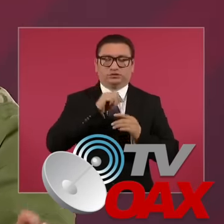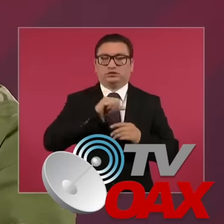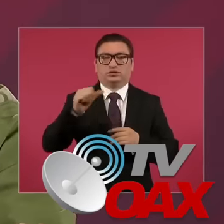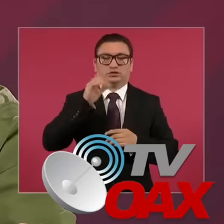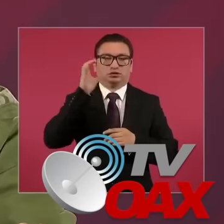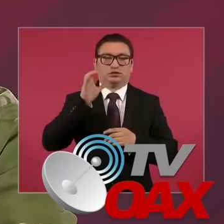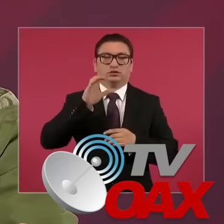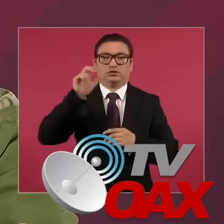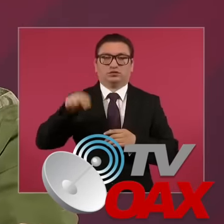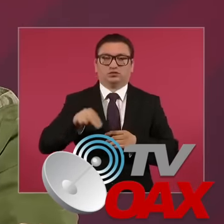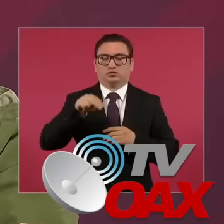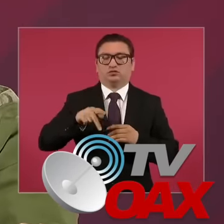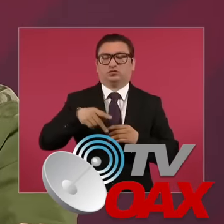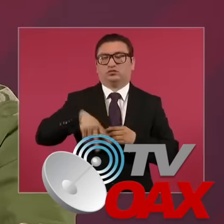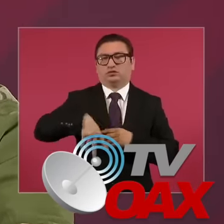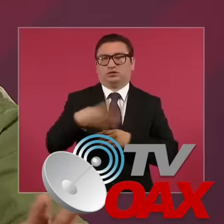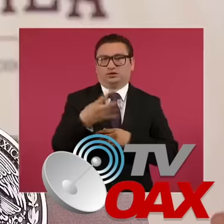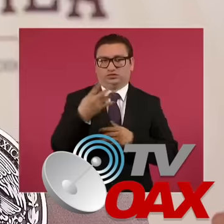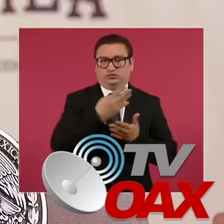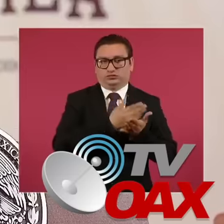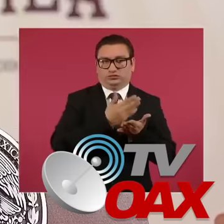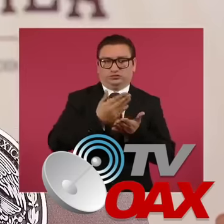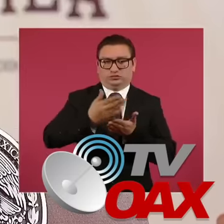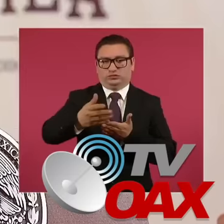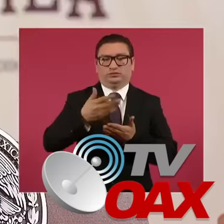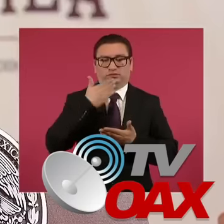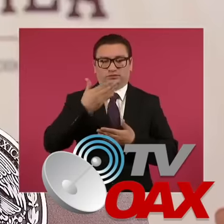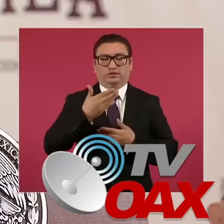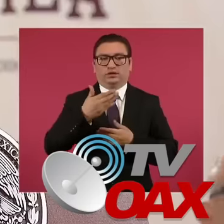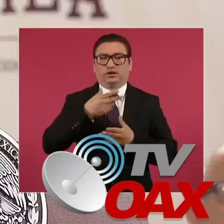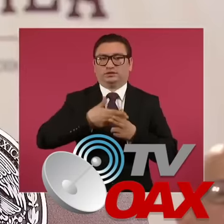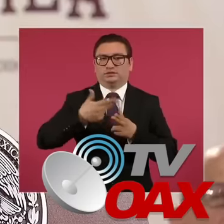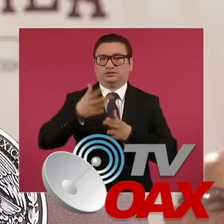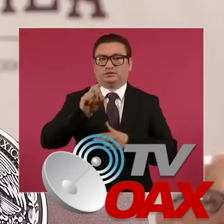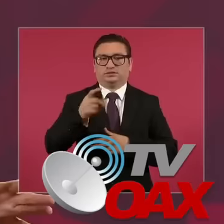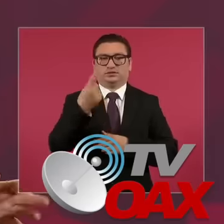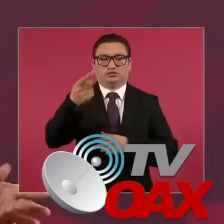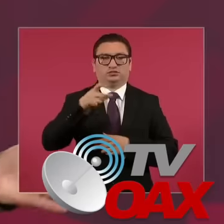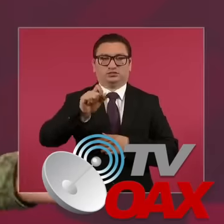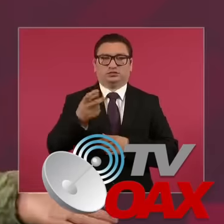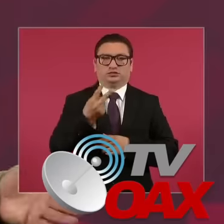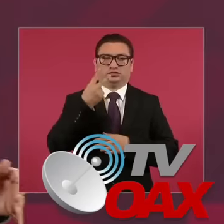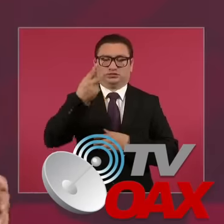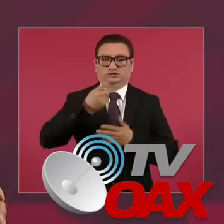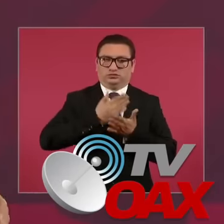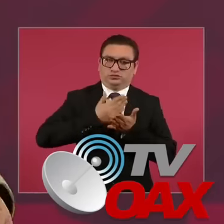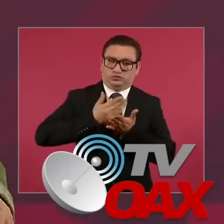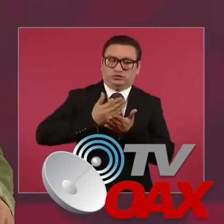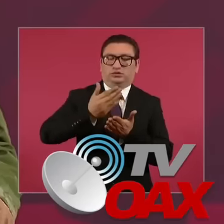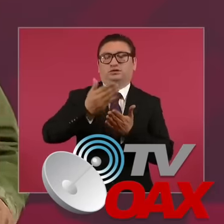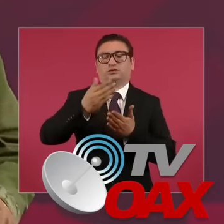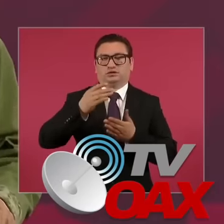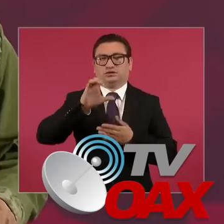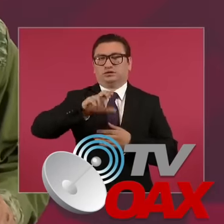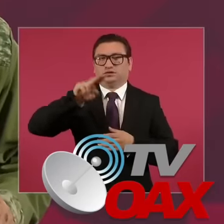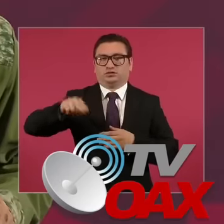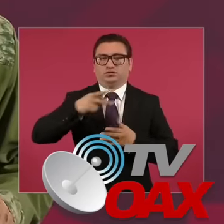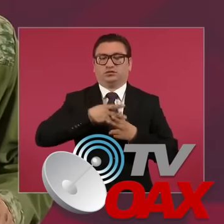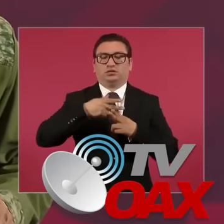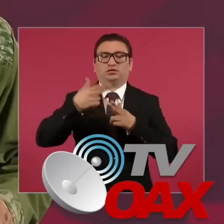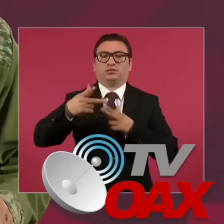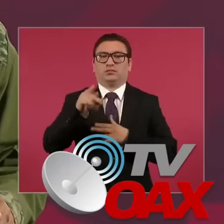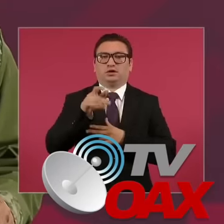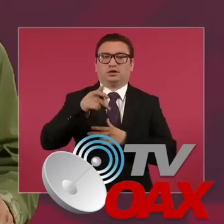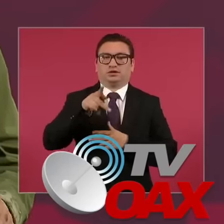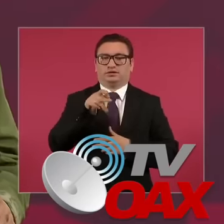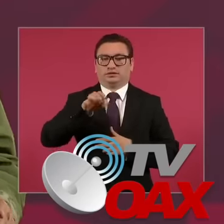14 estaciones en total que estarán activas. Al 31 activaremos 22 estaciones desde Cancún hasta Palenque, es